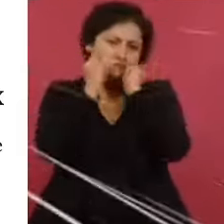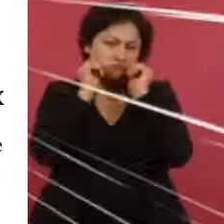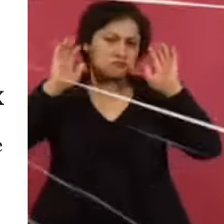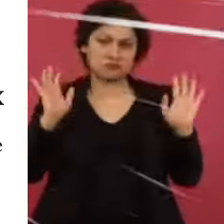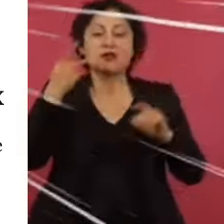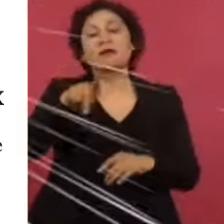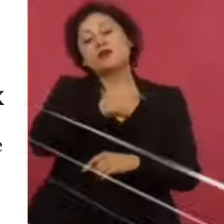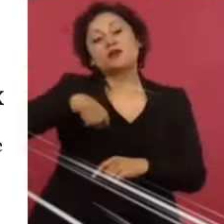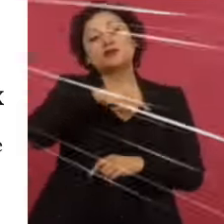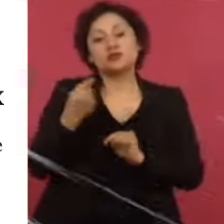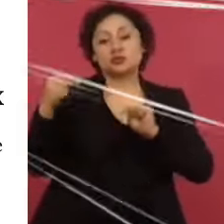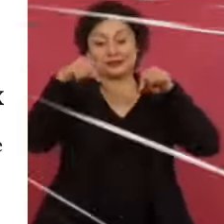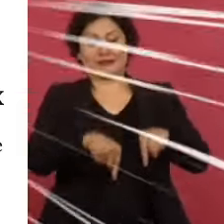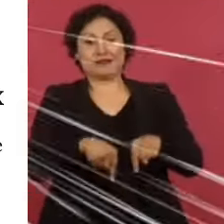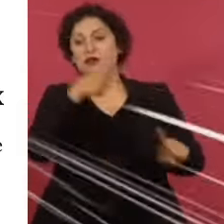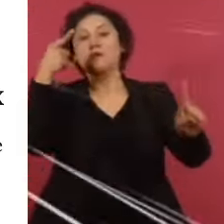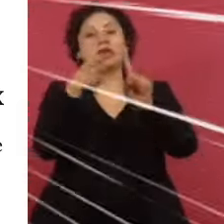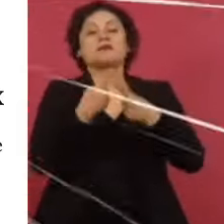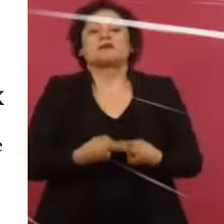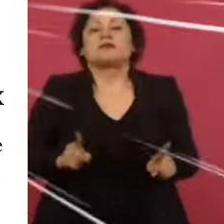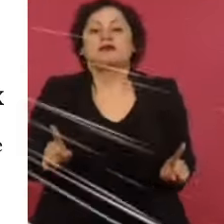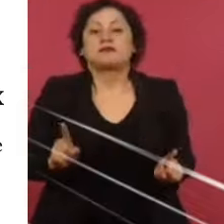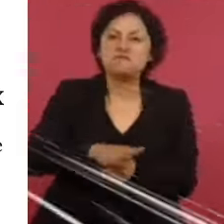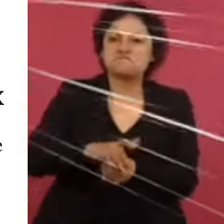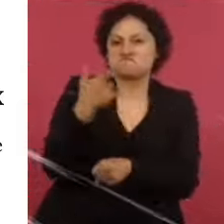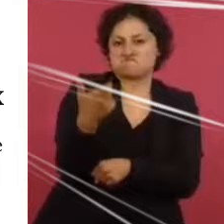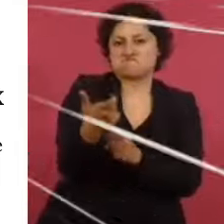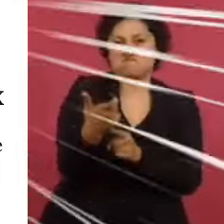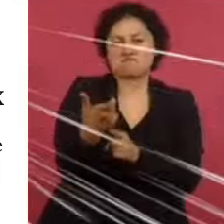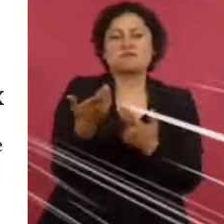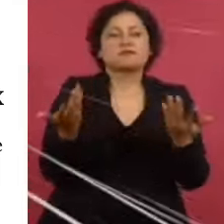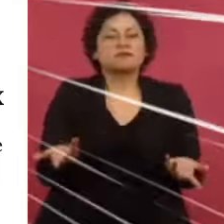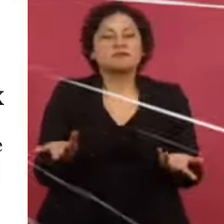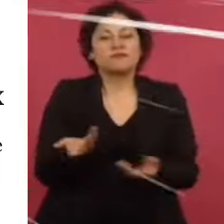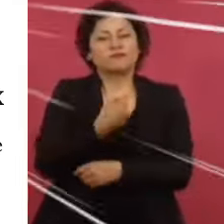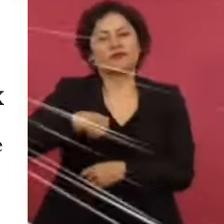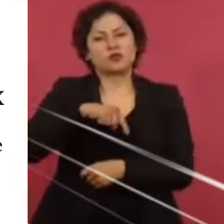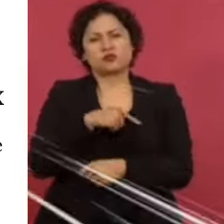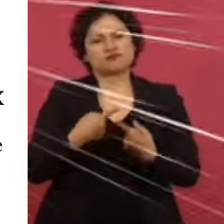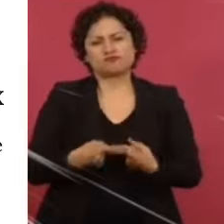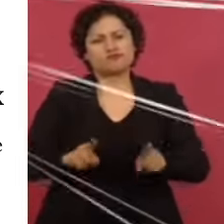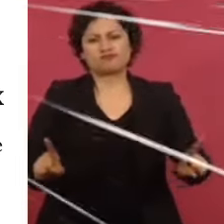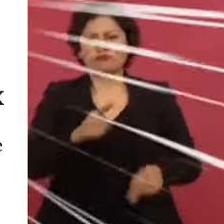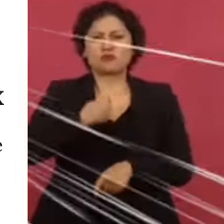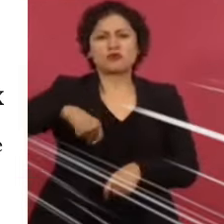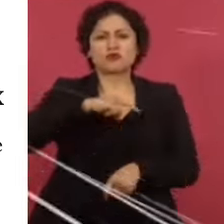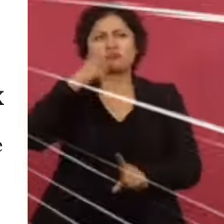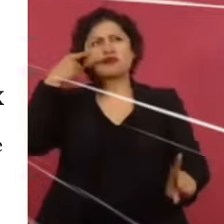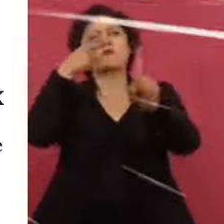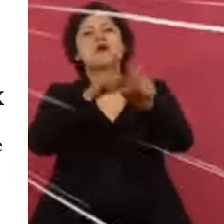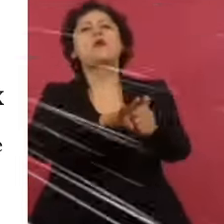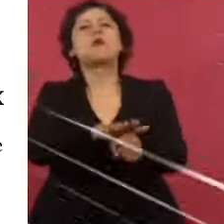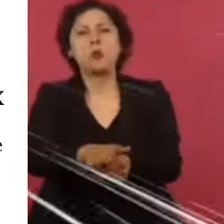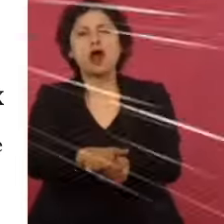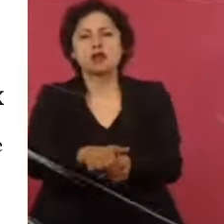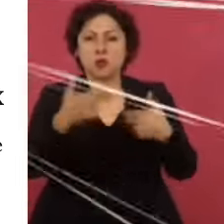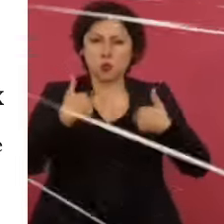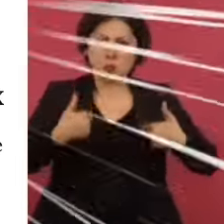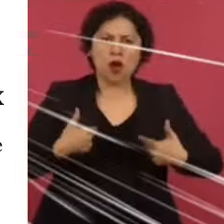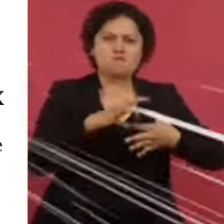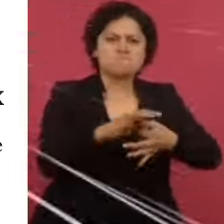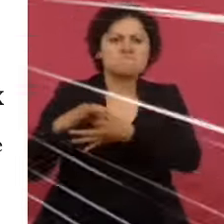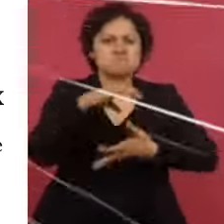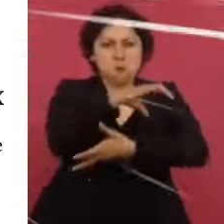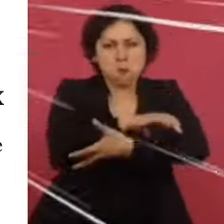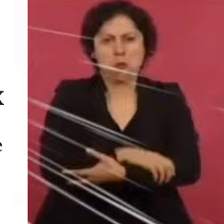movimiento s a favor de la justicia y del humanismo nosotros lo que queremos es la fraternidad queremos la justicia y